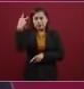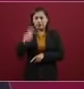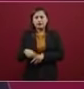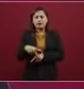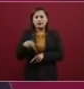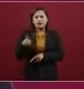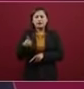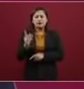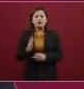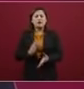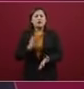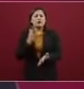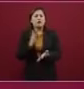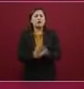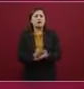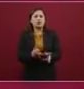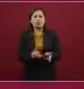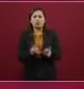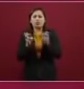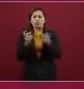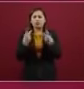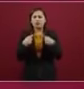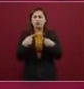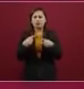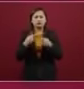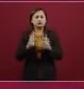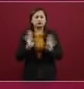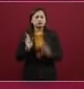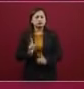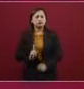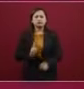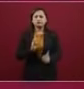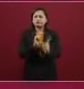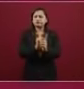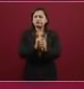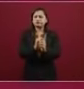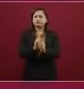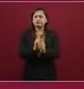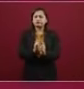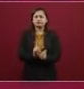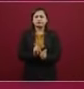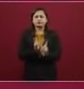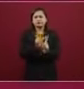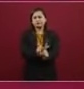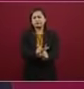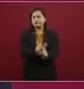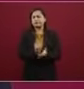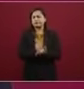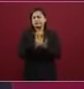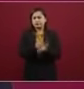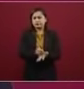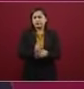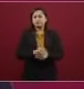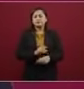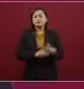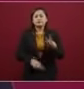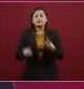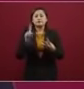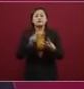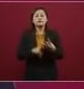asaltar a la ciudadanía, salga a cumplir con su deber. Número tres, mejoramiento de